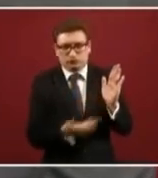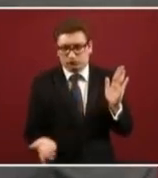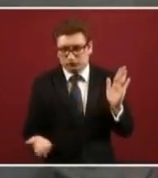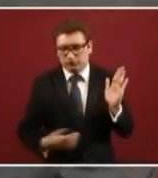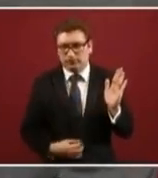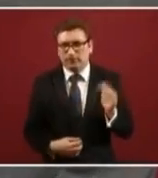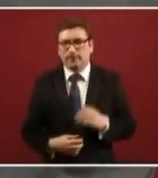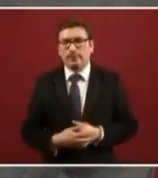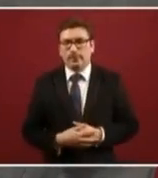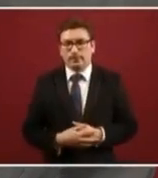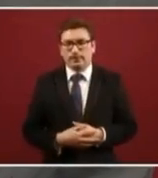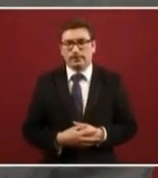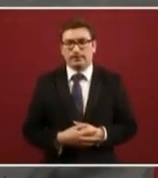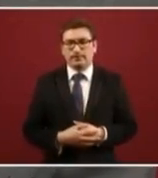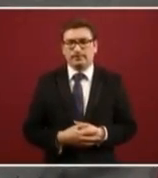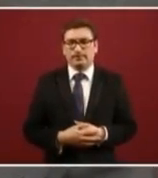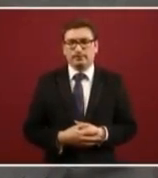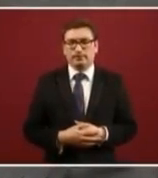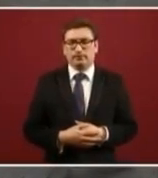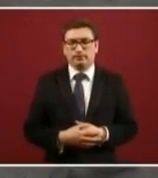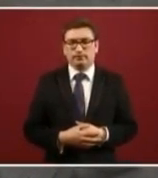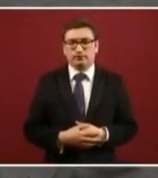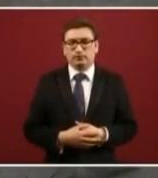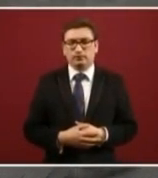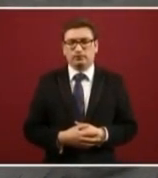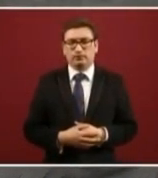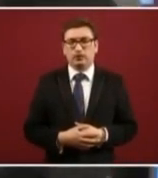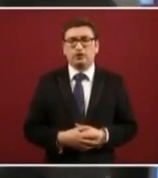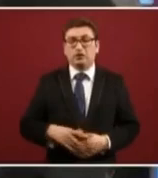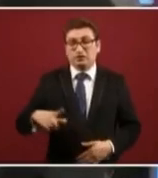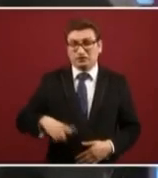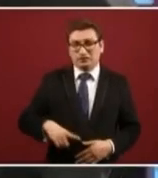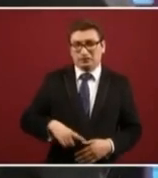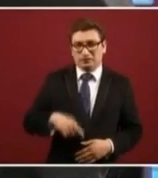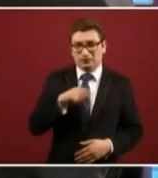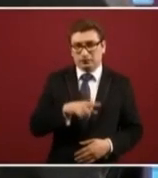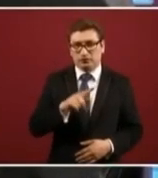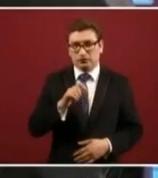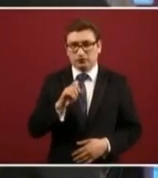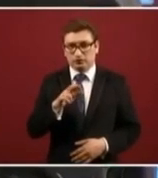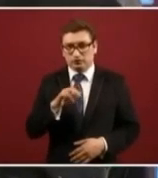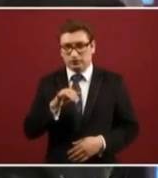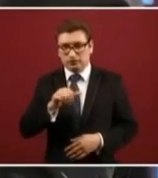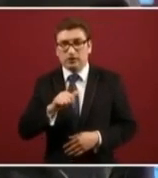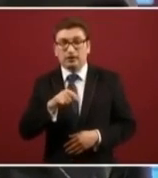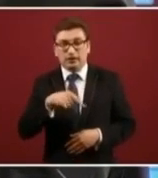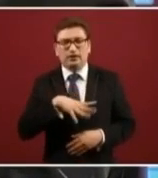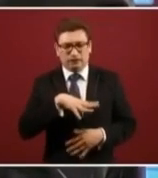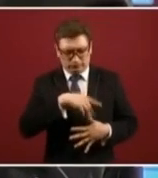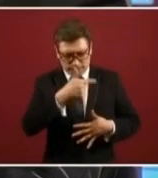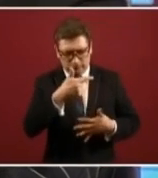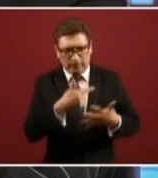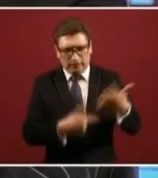la tesorería, les puede dar el padrón. Voy a